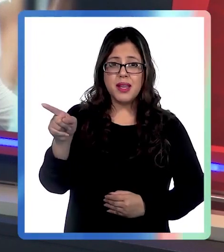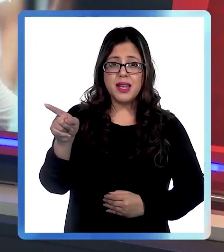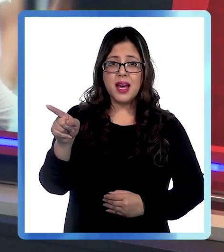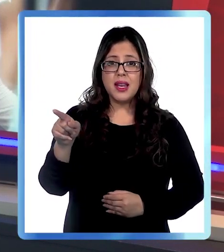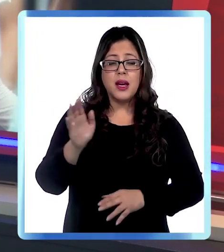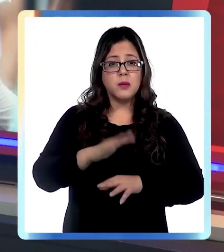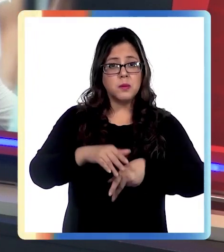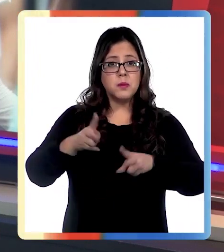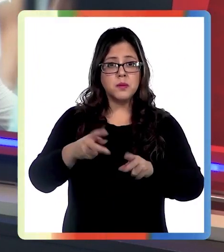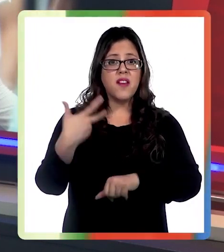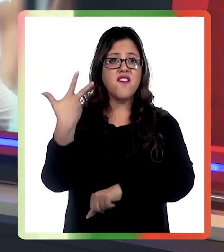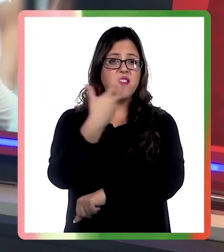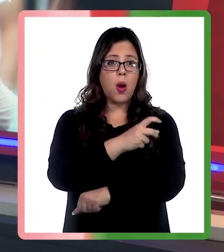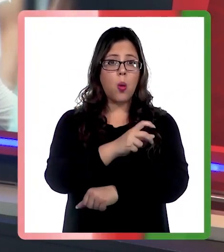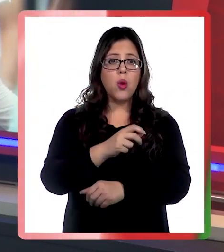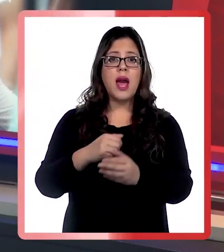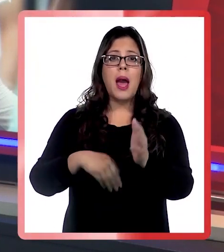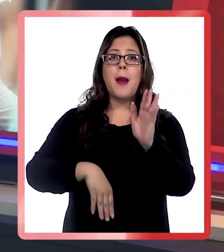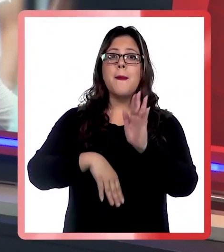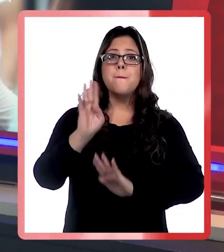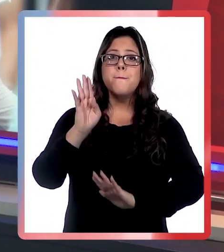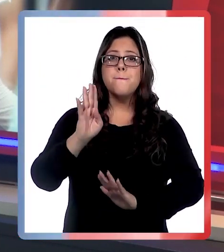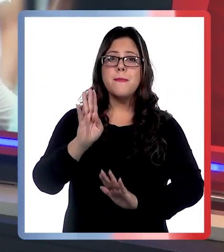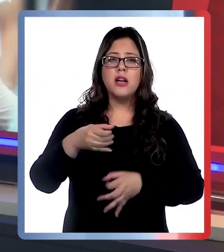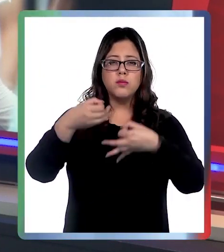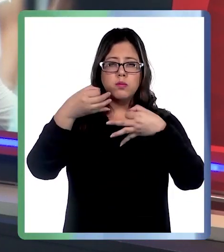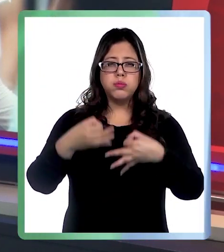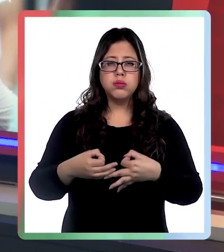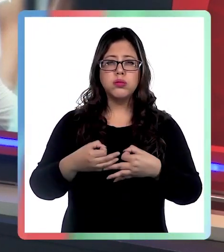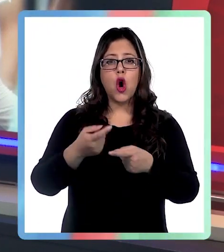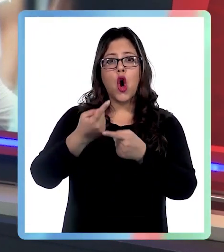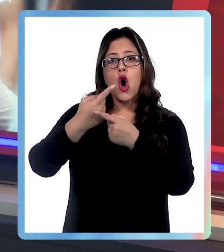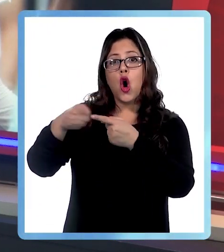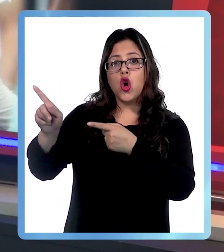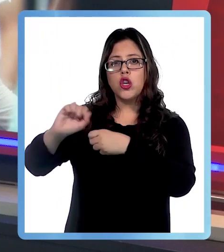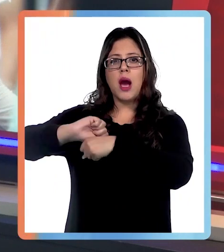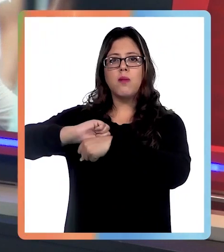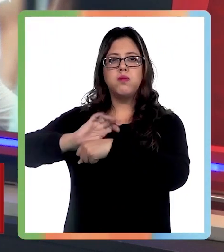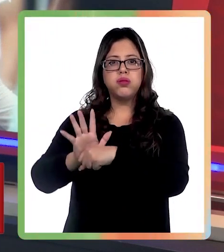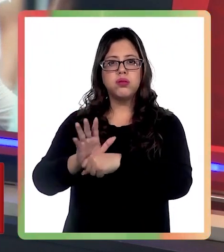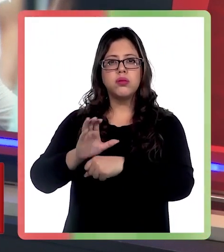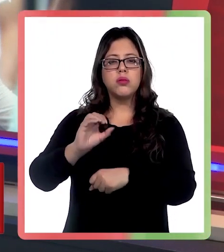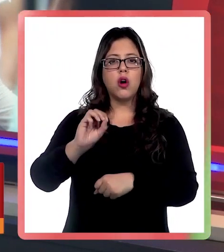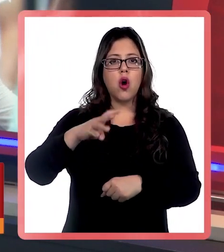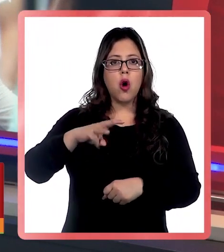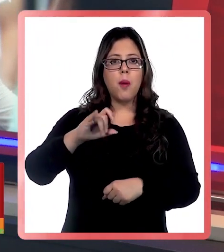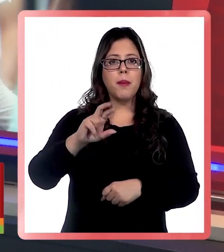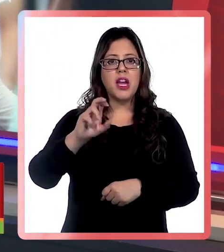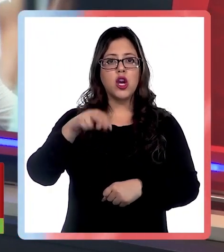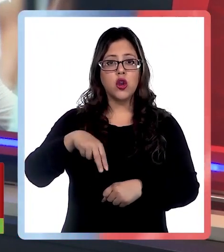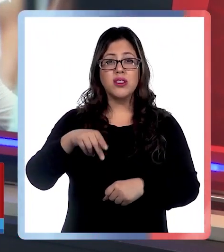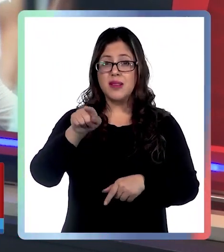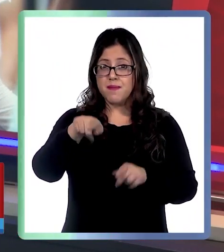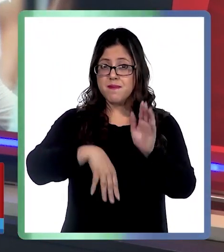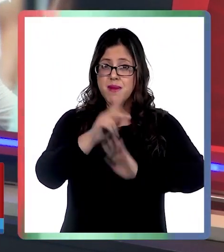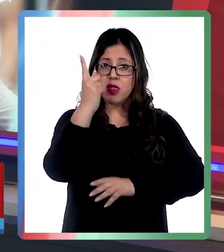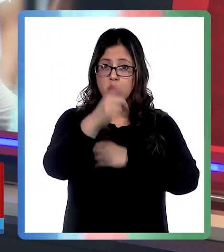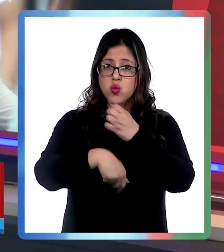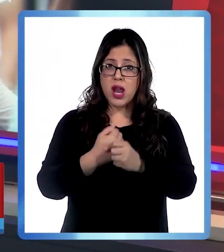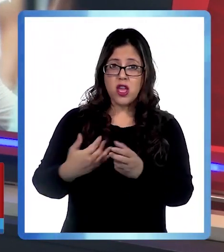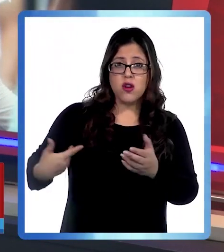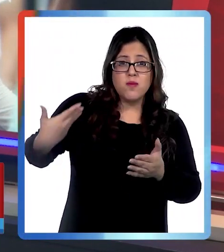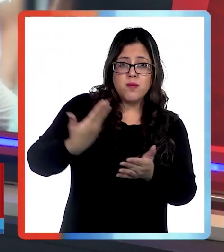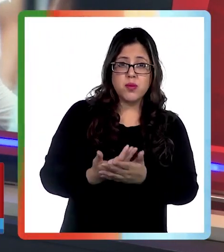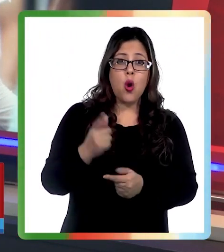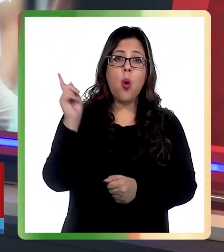próxima semana estará disponible la vacuna más avanzada contra la subvariante omicron de covid-19 si ya ha pasado más de un año